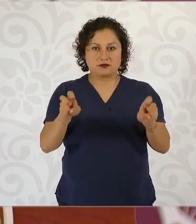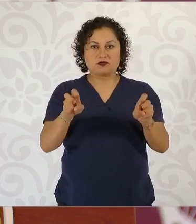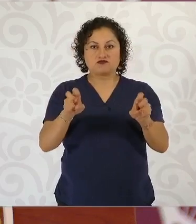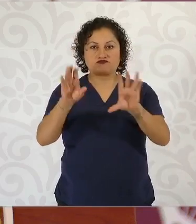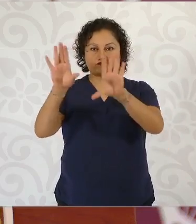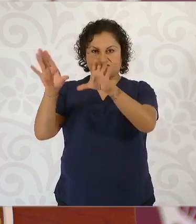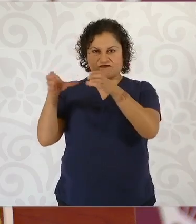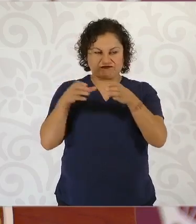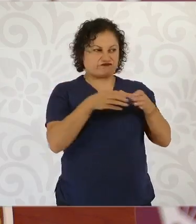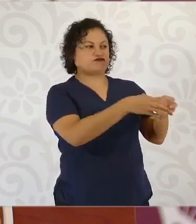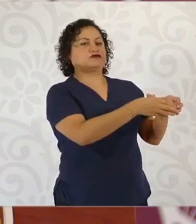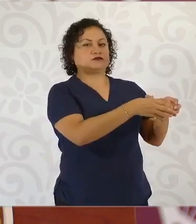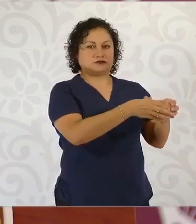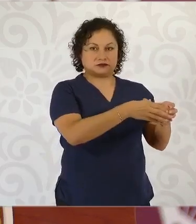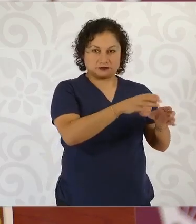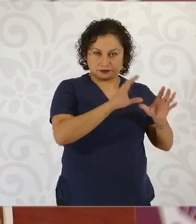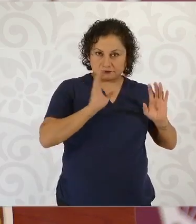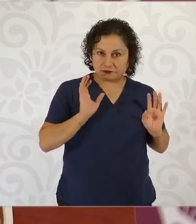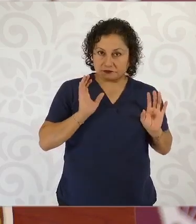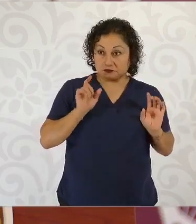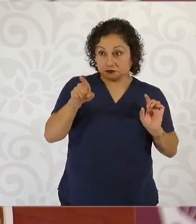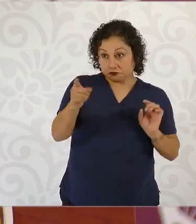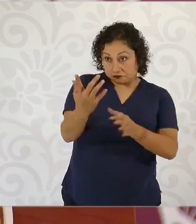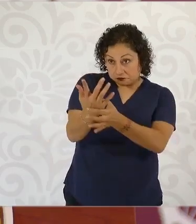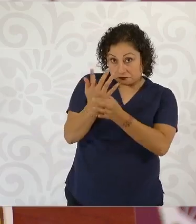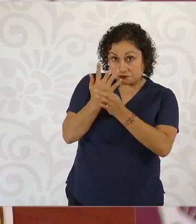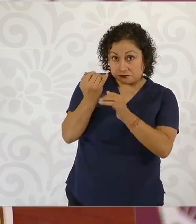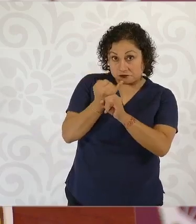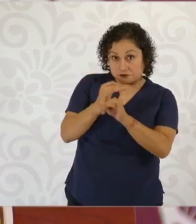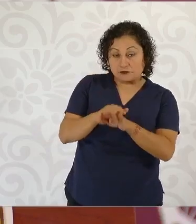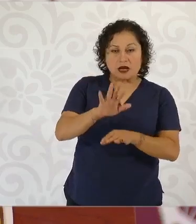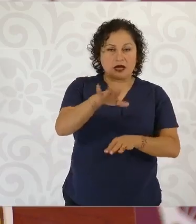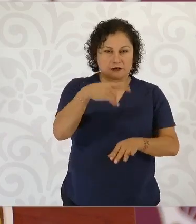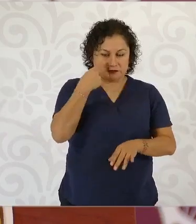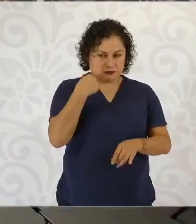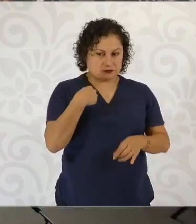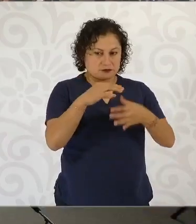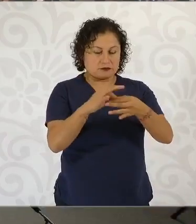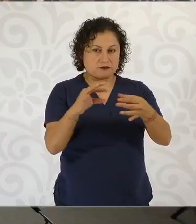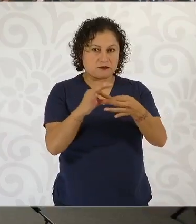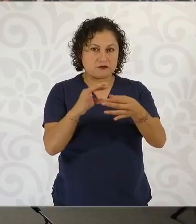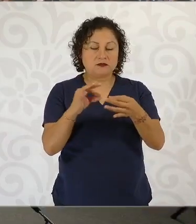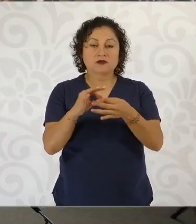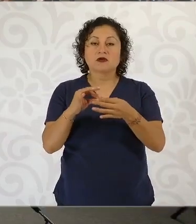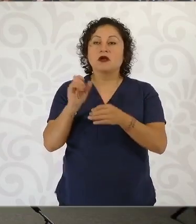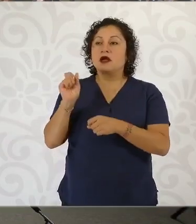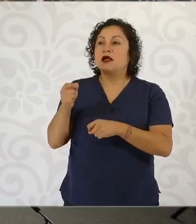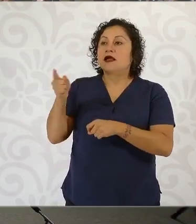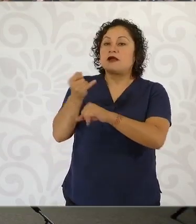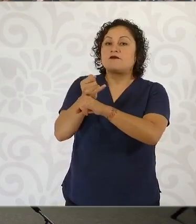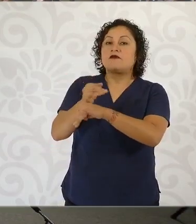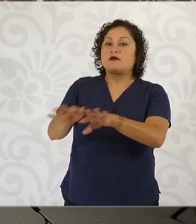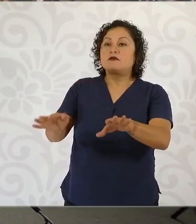Y me parece, no sé de dónde venga la información. Le comento. Fueron solicitudes de información a todas las instituciones